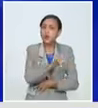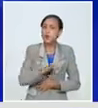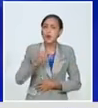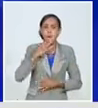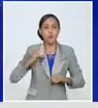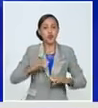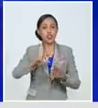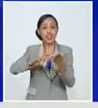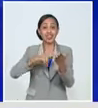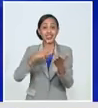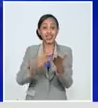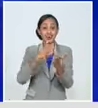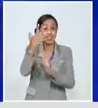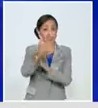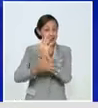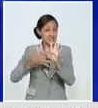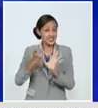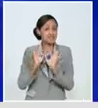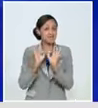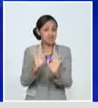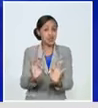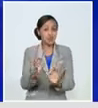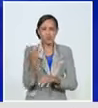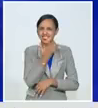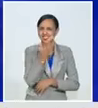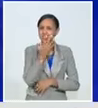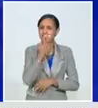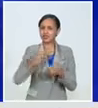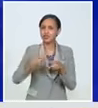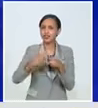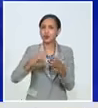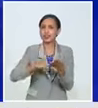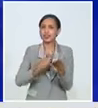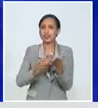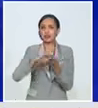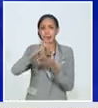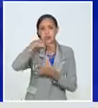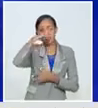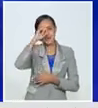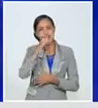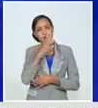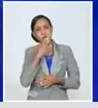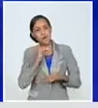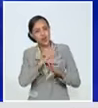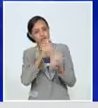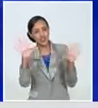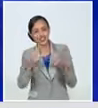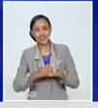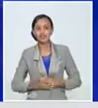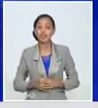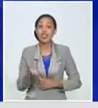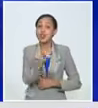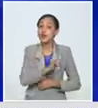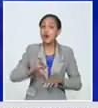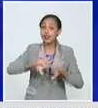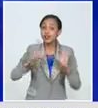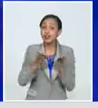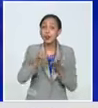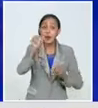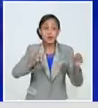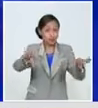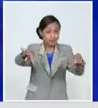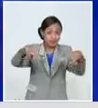lenguas de señas. Exactamente, es Maciel Suárez, ahí la tenemos. Buenos días, Maciel. Y a todas las personas que nos